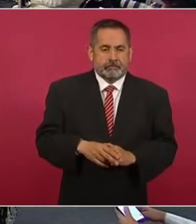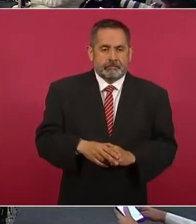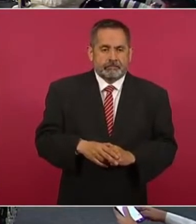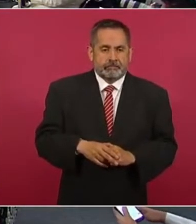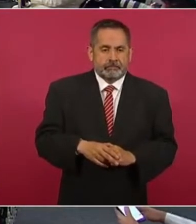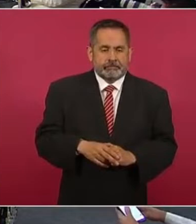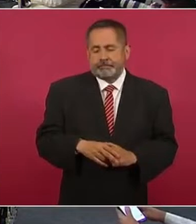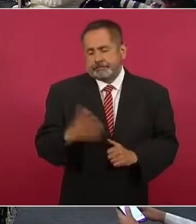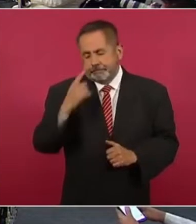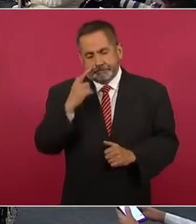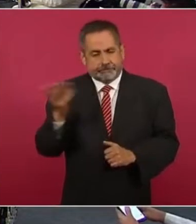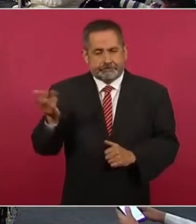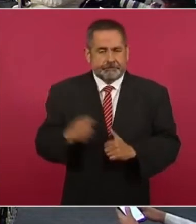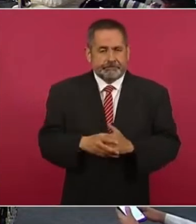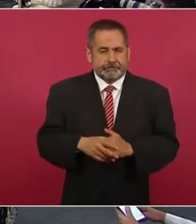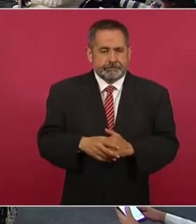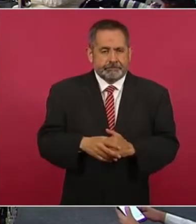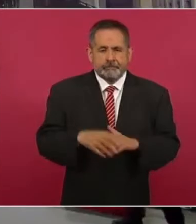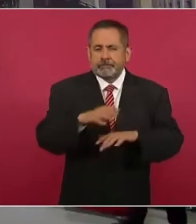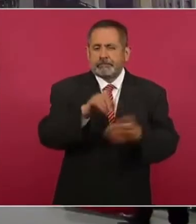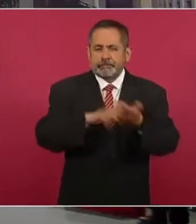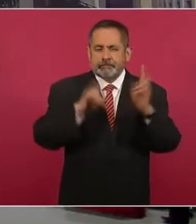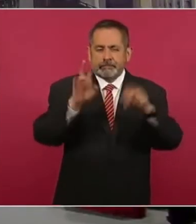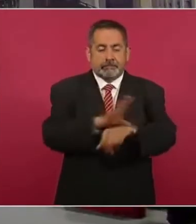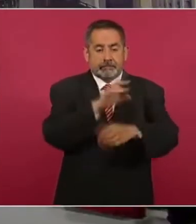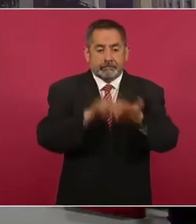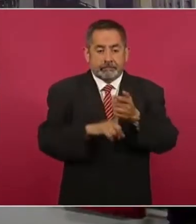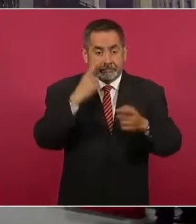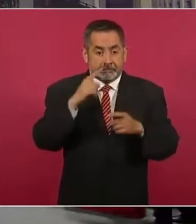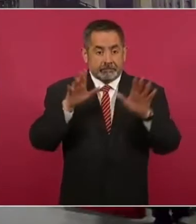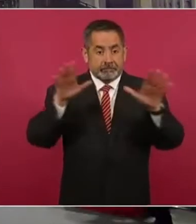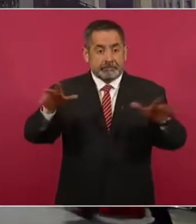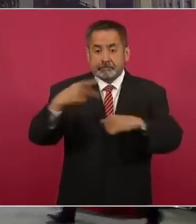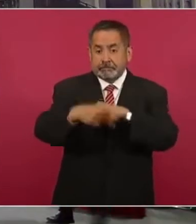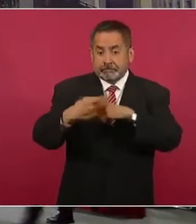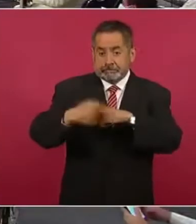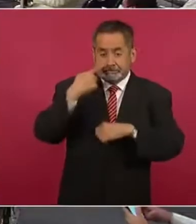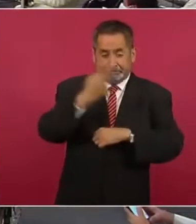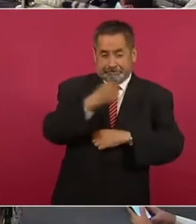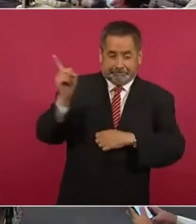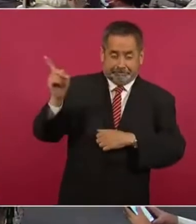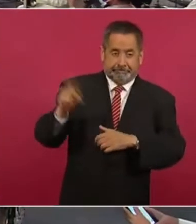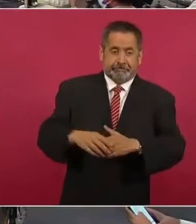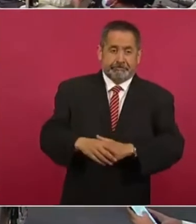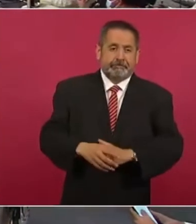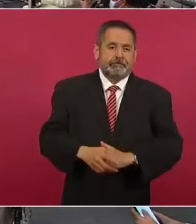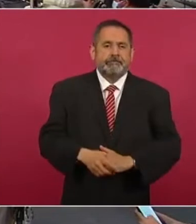Este es la industria eléctrica. Avión en peligro. Aviones en peligro.